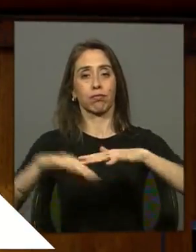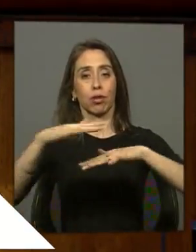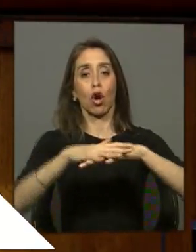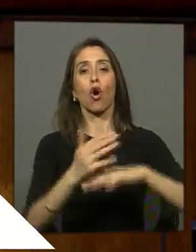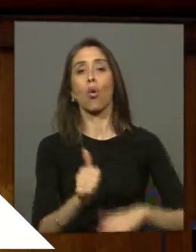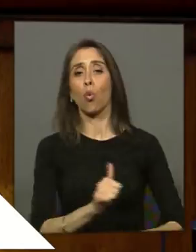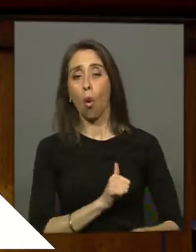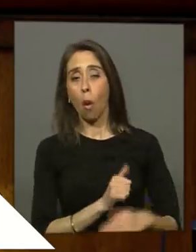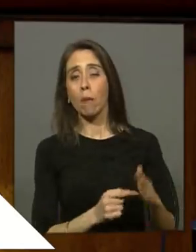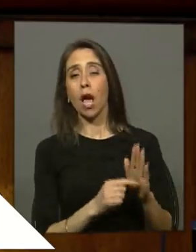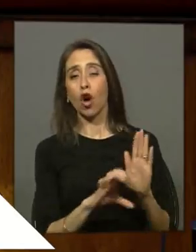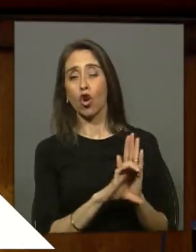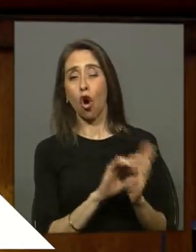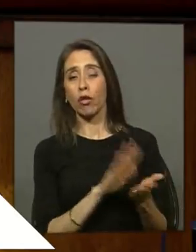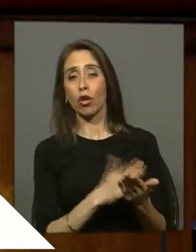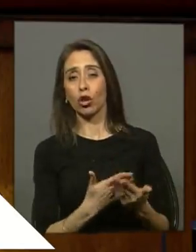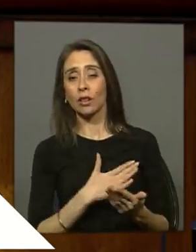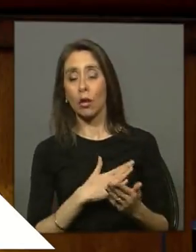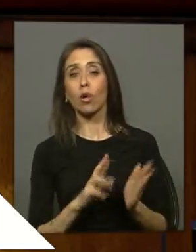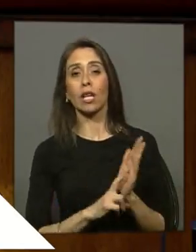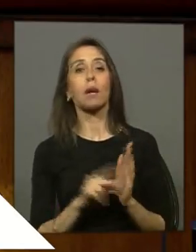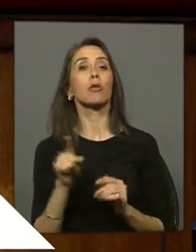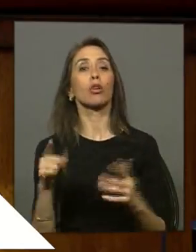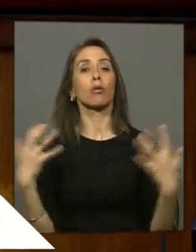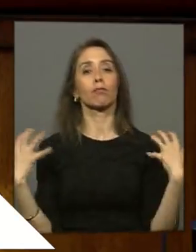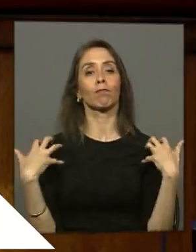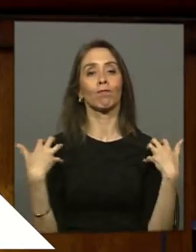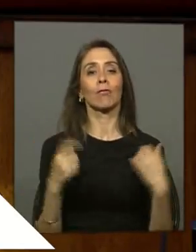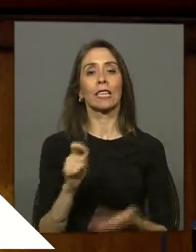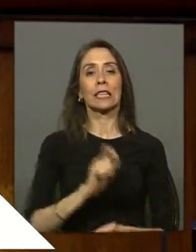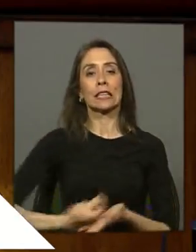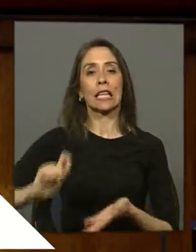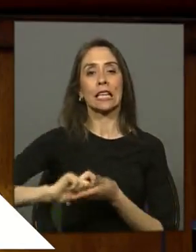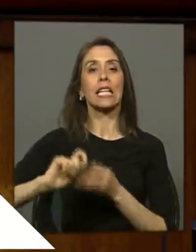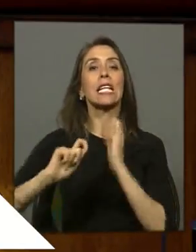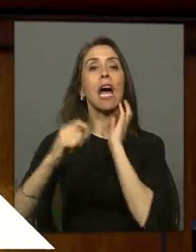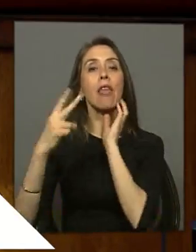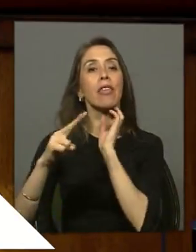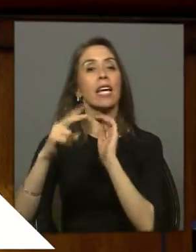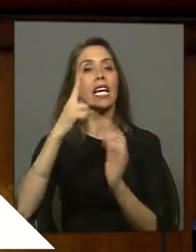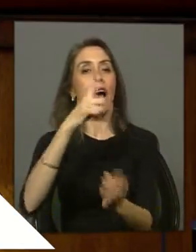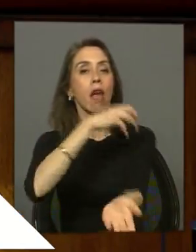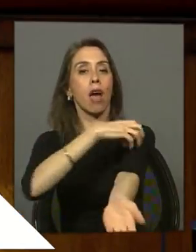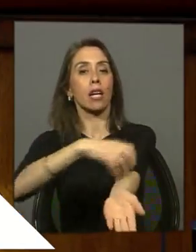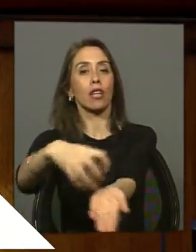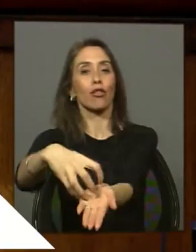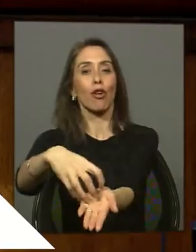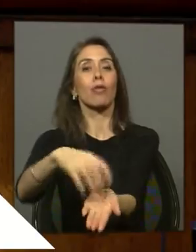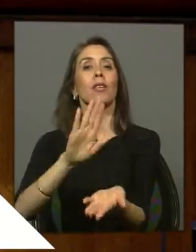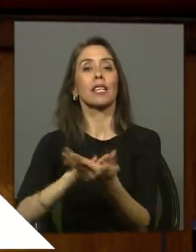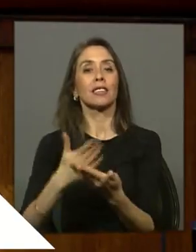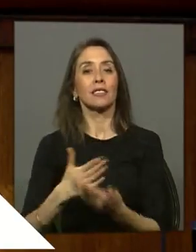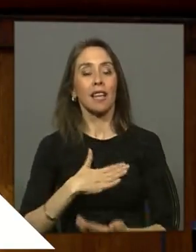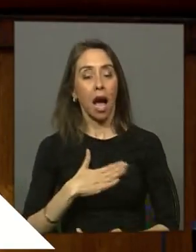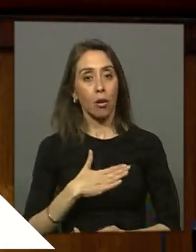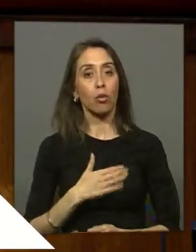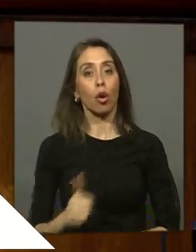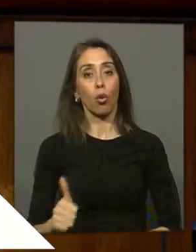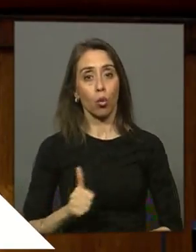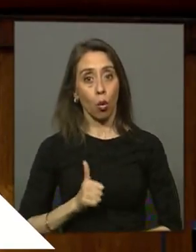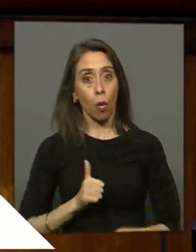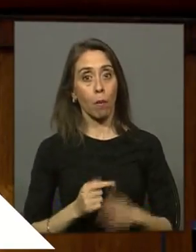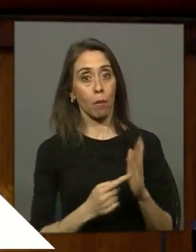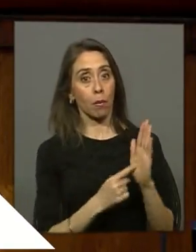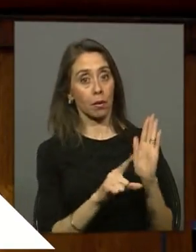reglamento corresponden a las secretarías regionales ministeriales de salud debiendo estas una vez contratadas en cumplimiento de la normativa